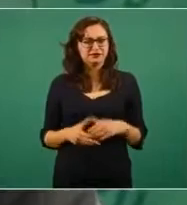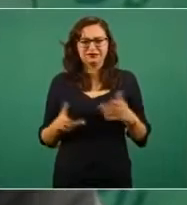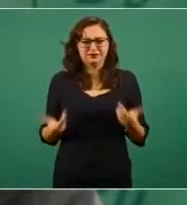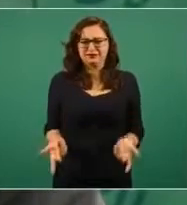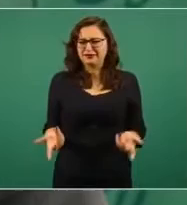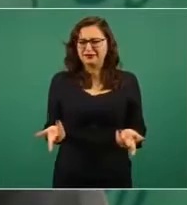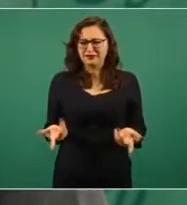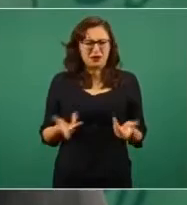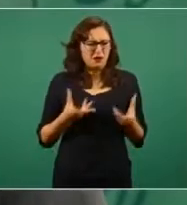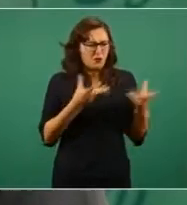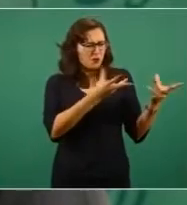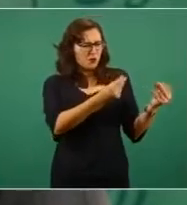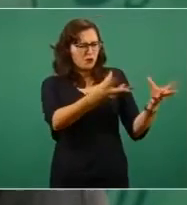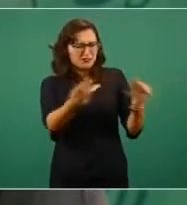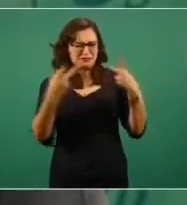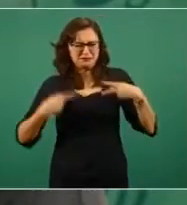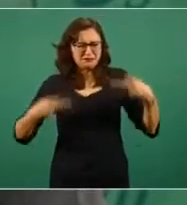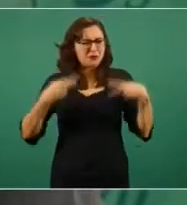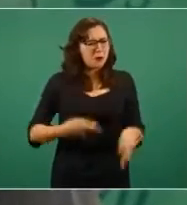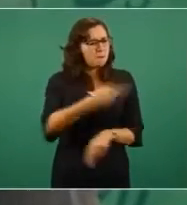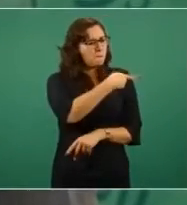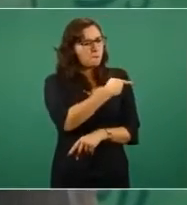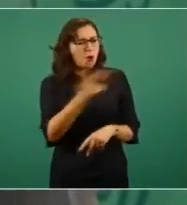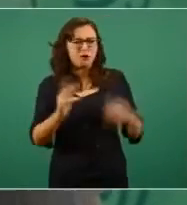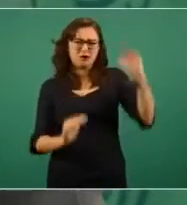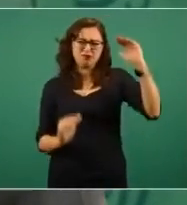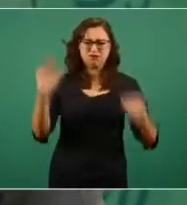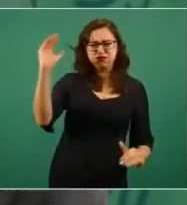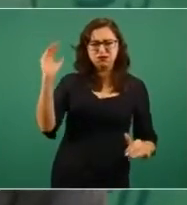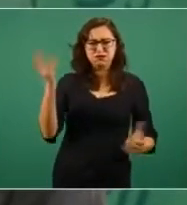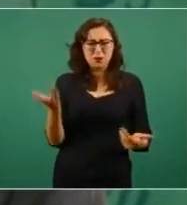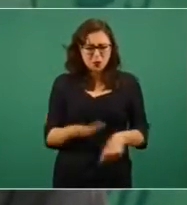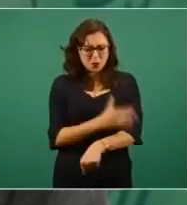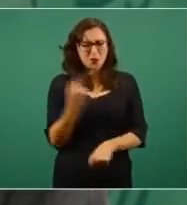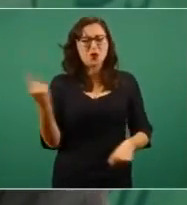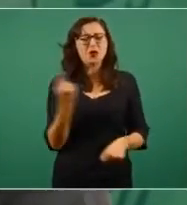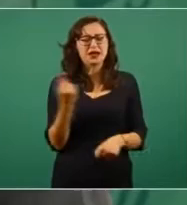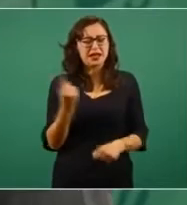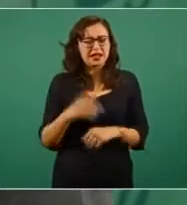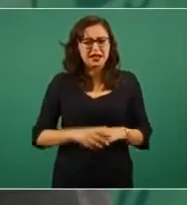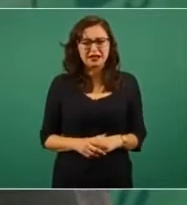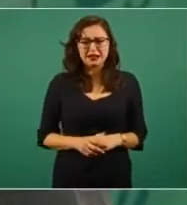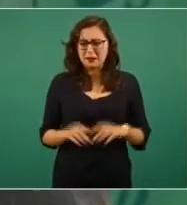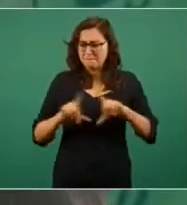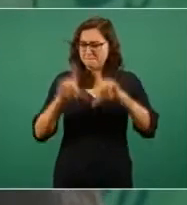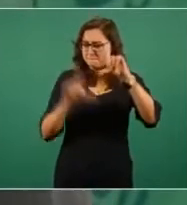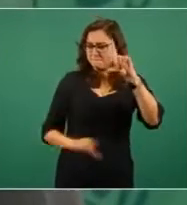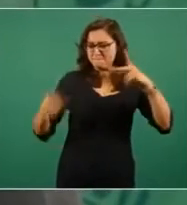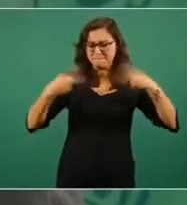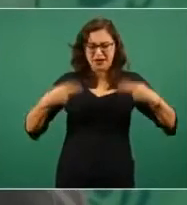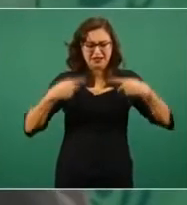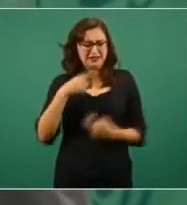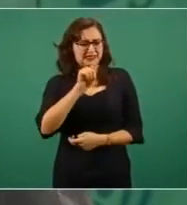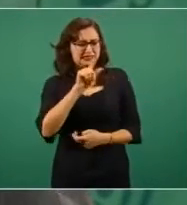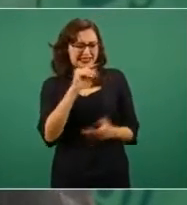monstruosa desigualdad económica, social? ¿Por qué cerca de 70 millones de mexicanos en la